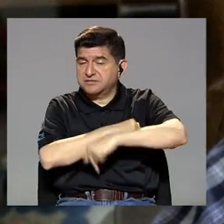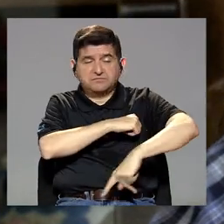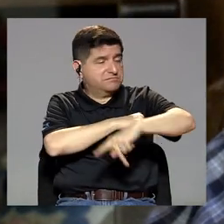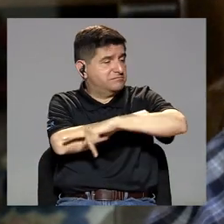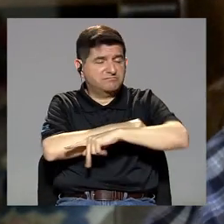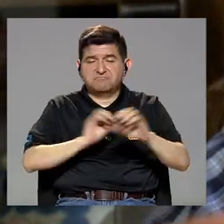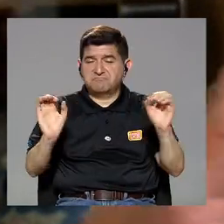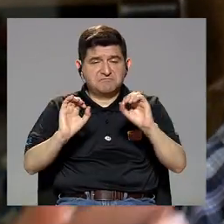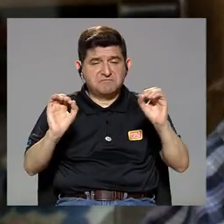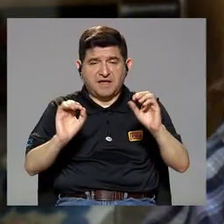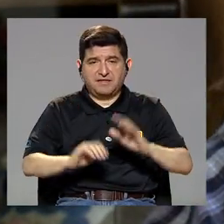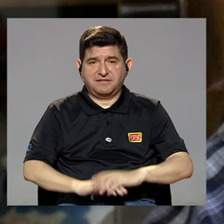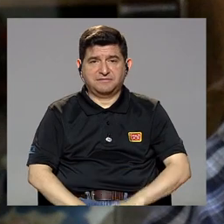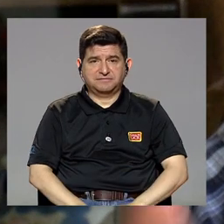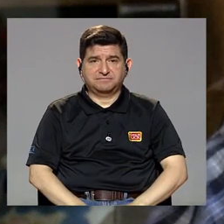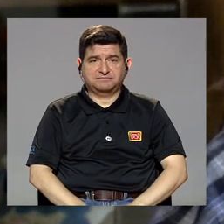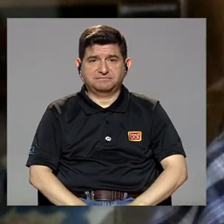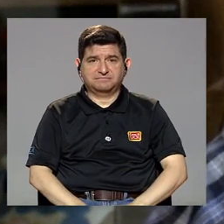nada